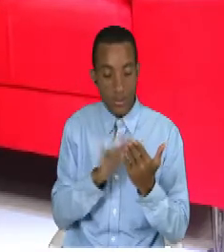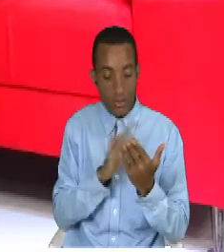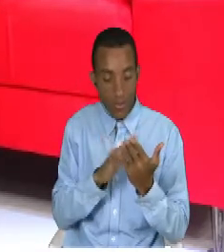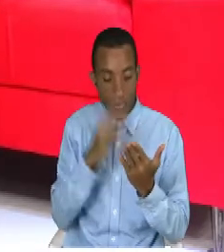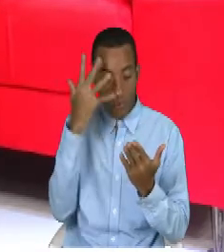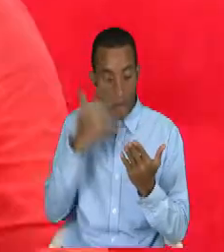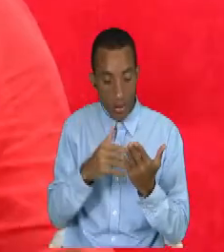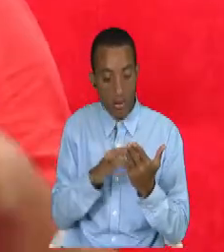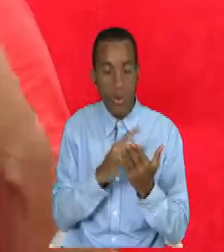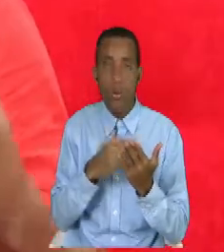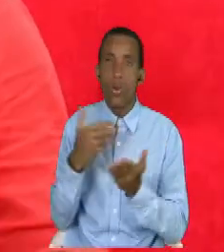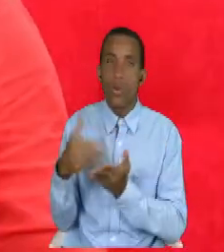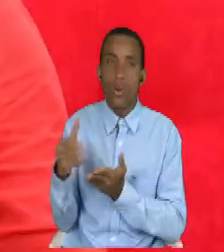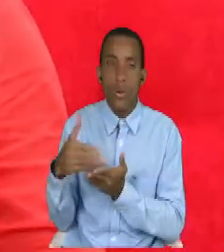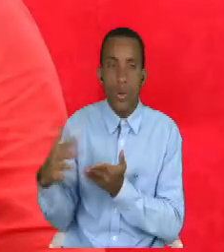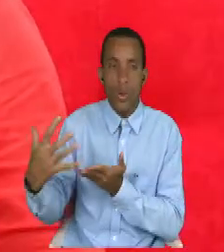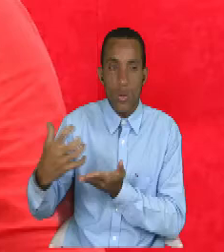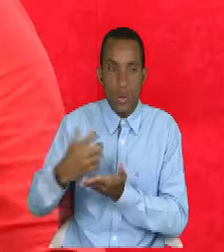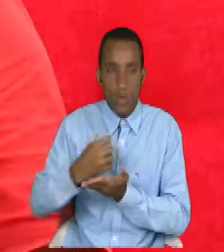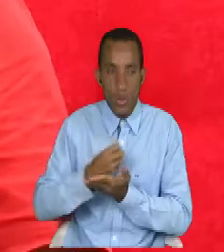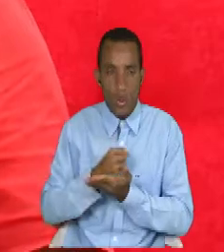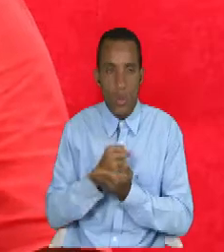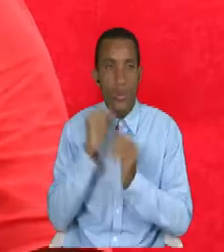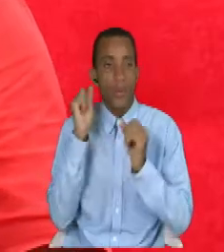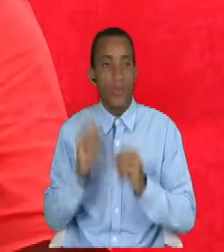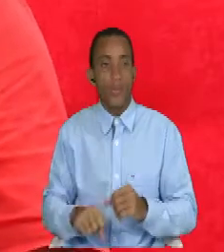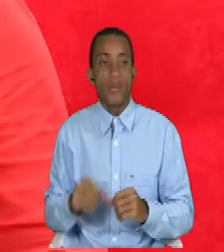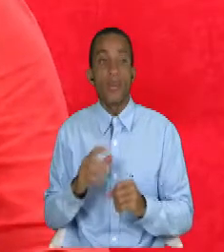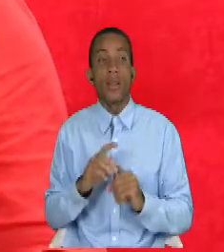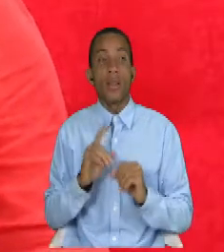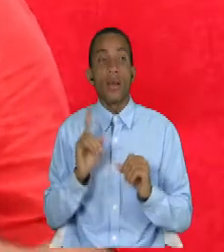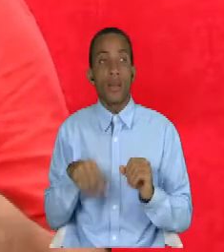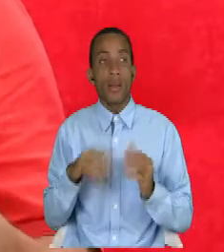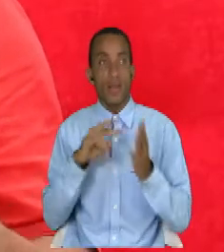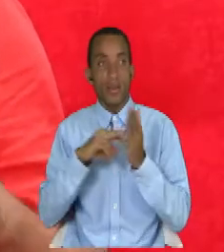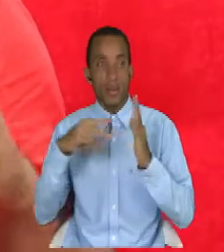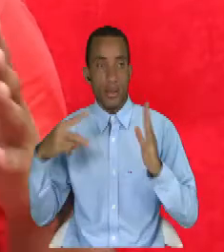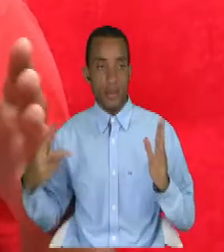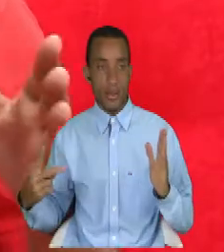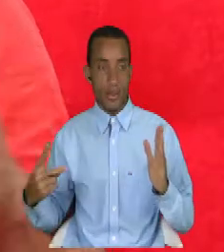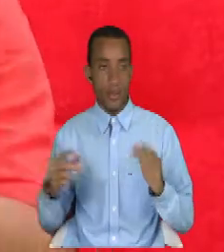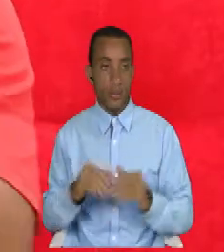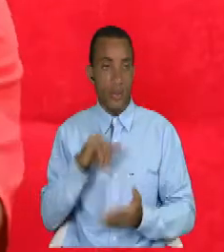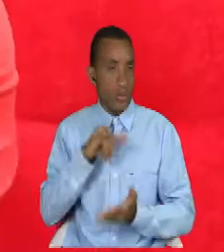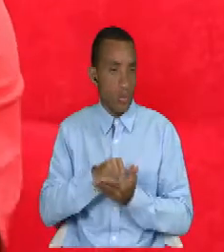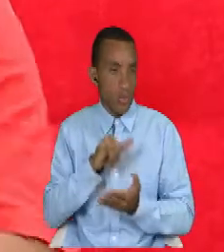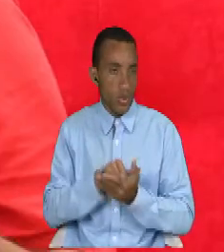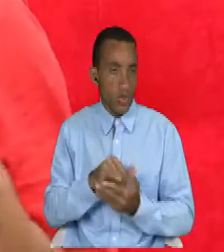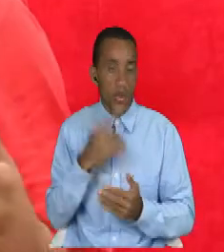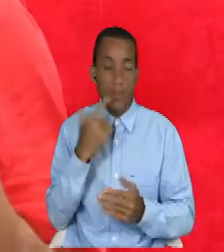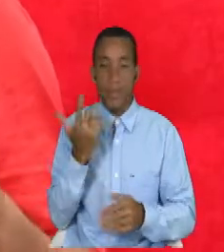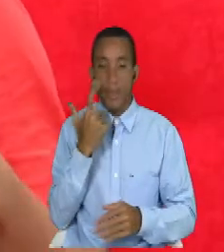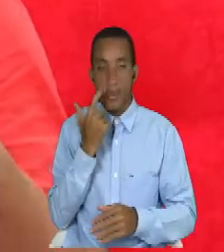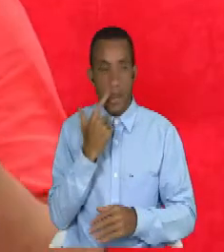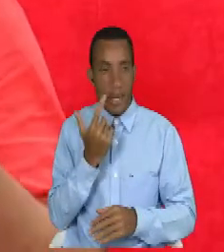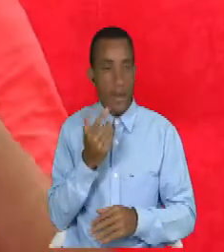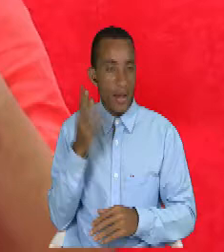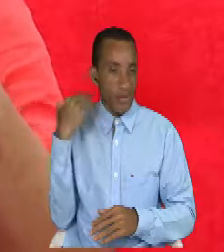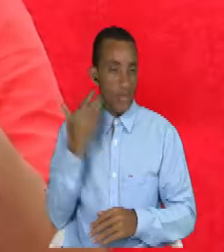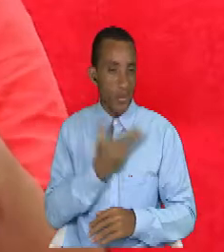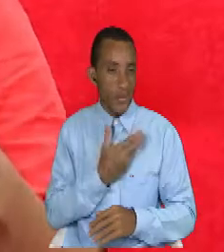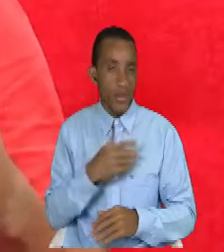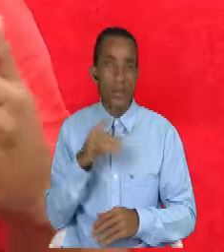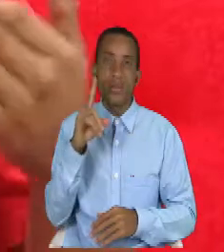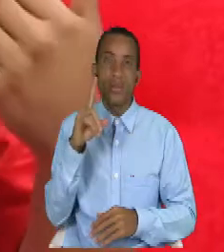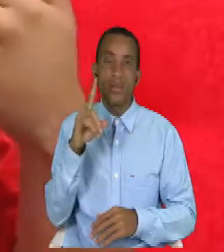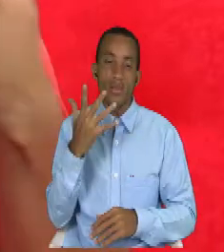consumidores han cambiado la forma de hacer y de consumir en digital entonces no es lo mismo que los papás de nosotros que tienen 50